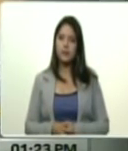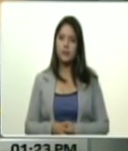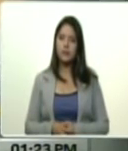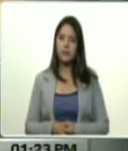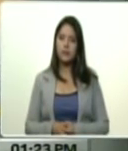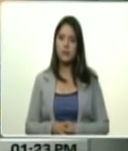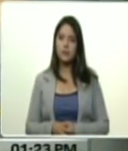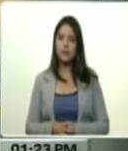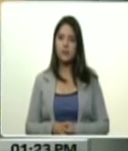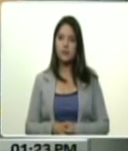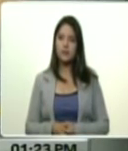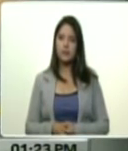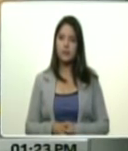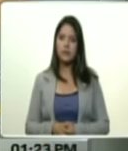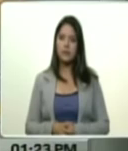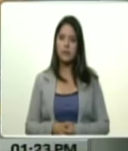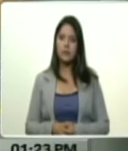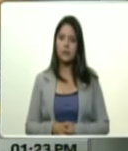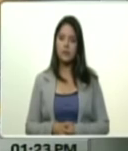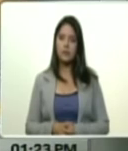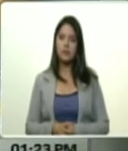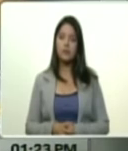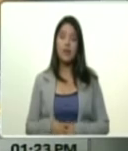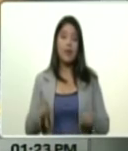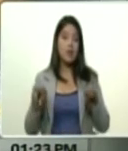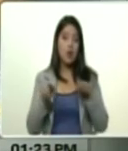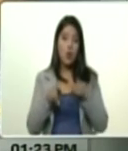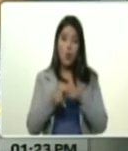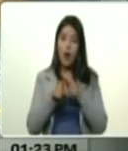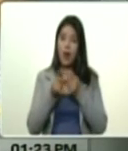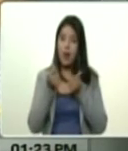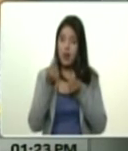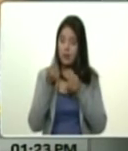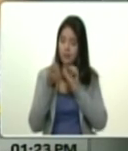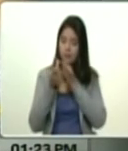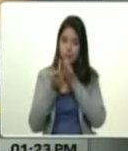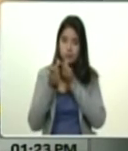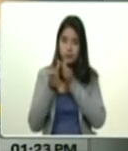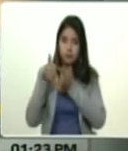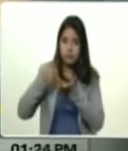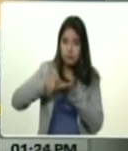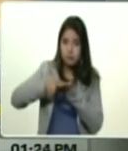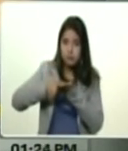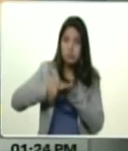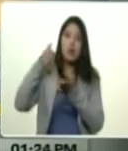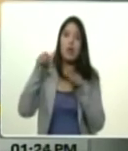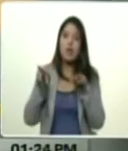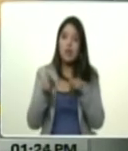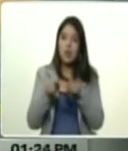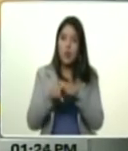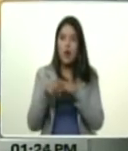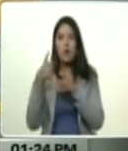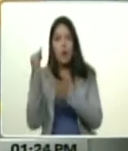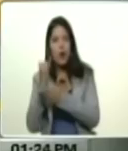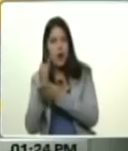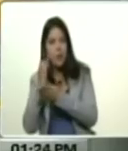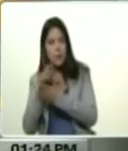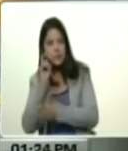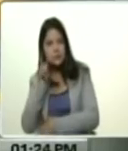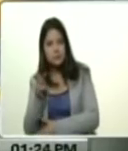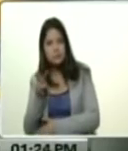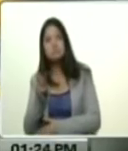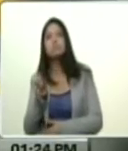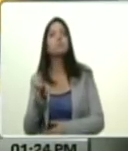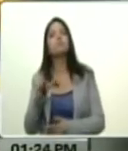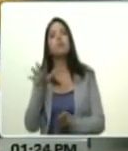coincide la huella de percusión exactamente con las evidencias vinculadas a un